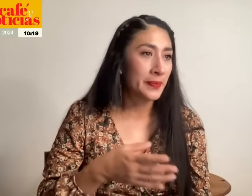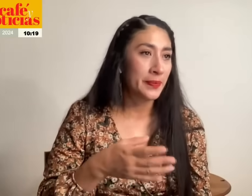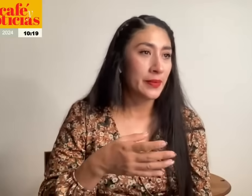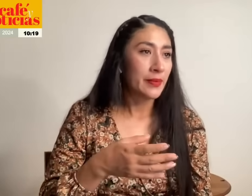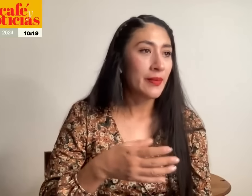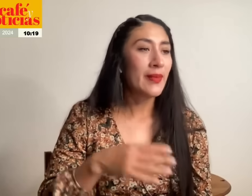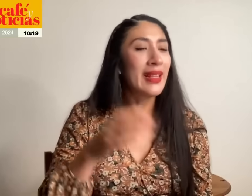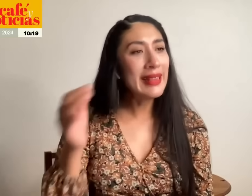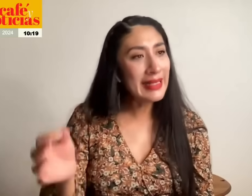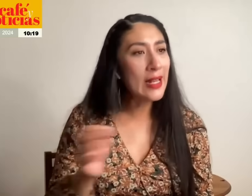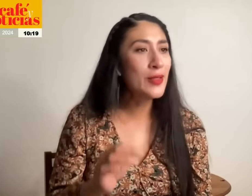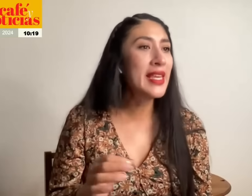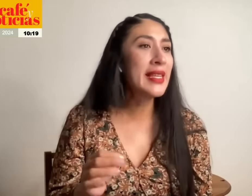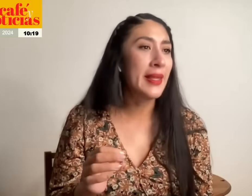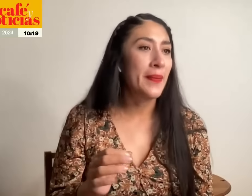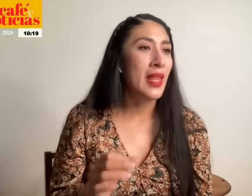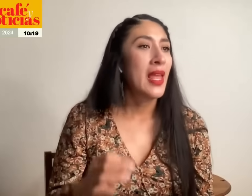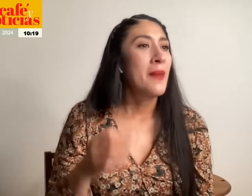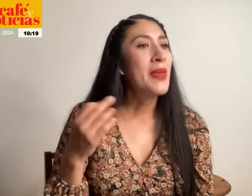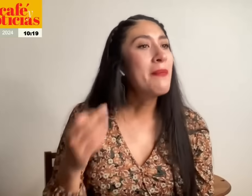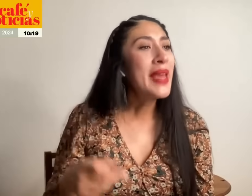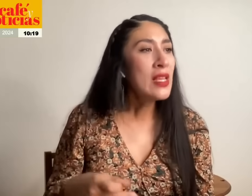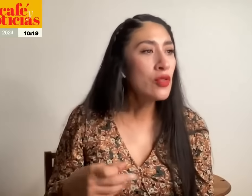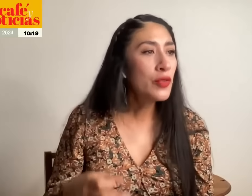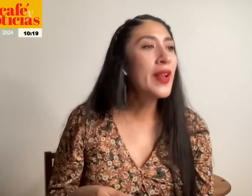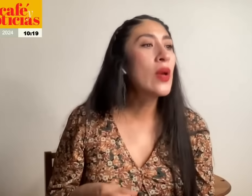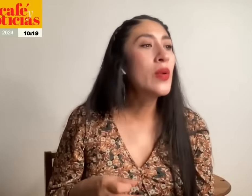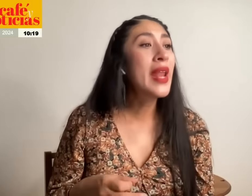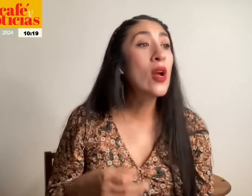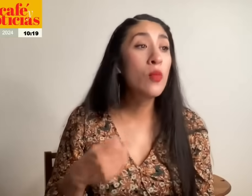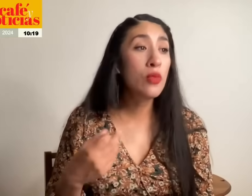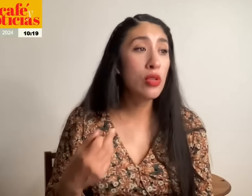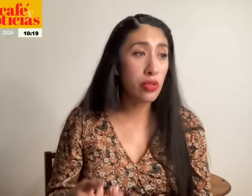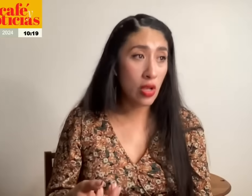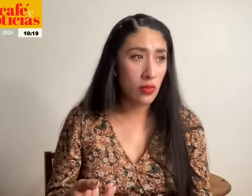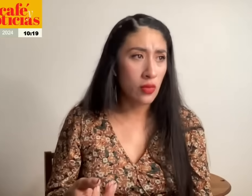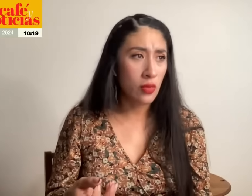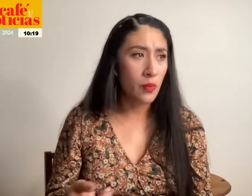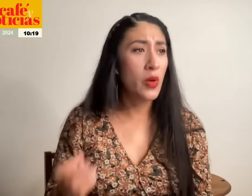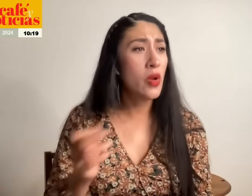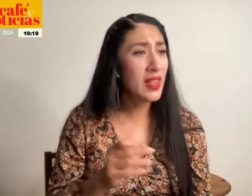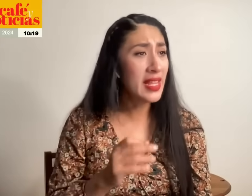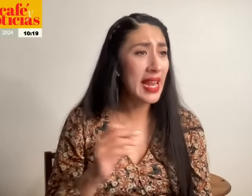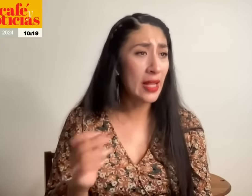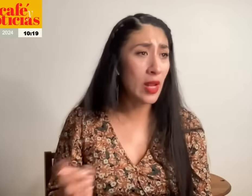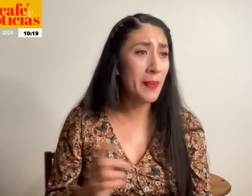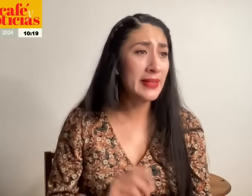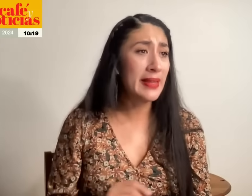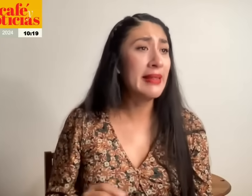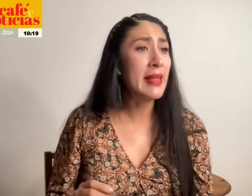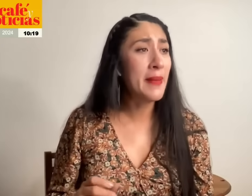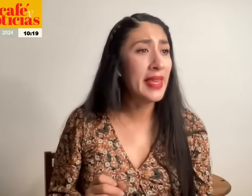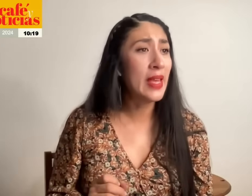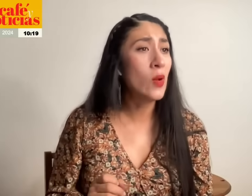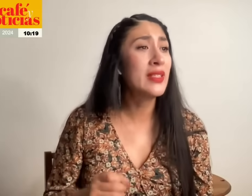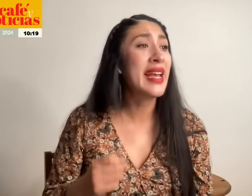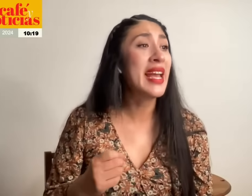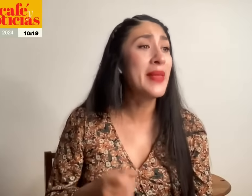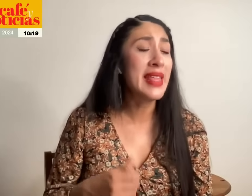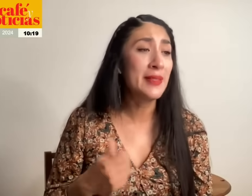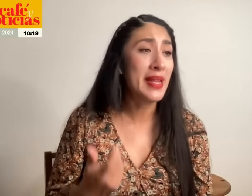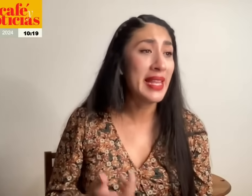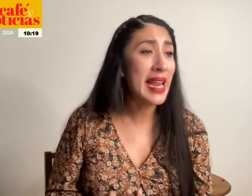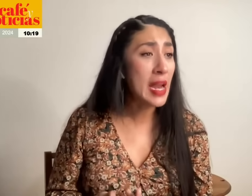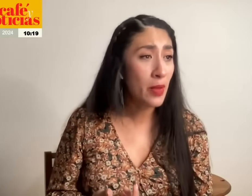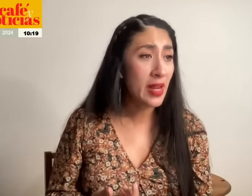Obrador, dice lo siguiente: "Mi país sufre una convulsión. Por orden del actual presidente de México, se